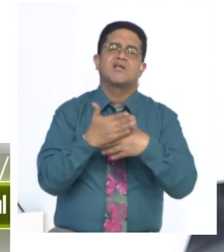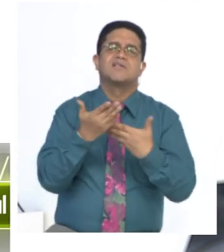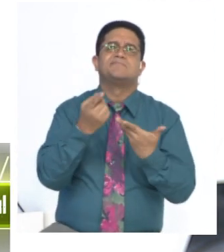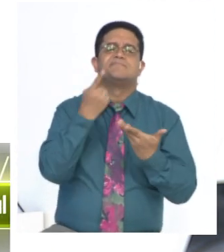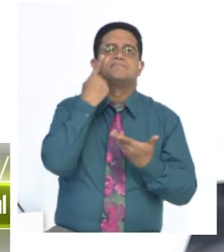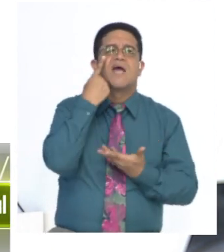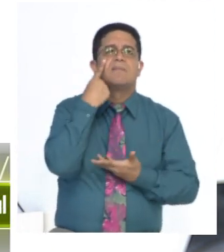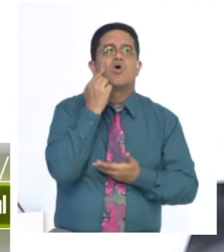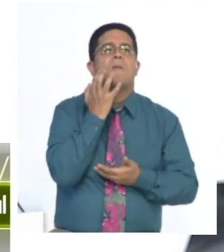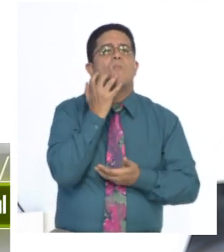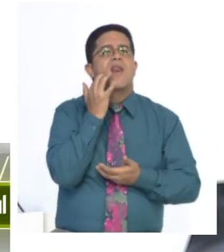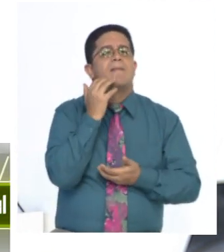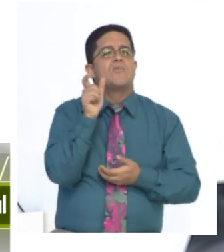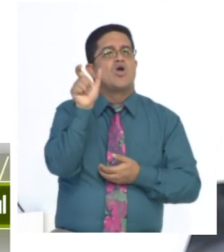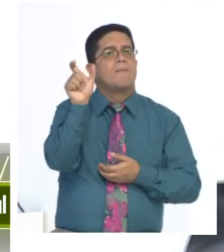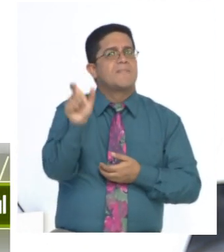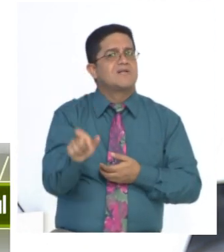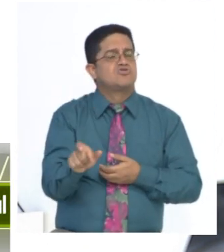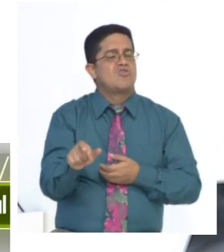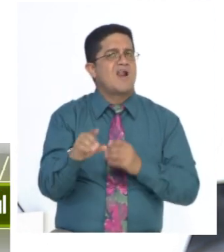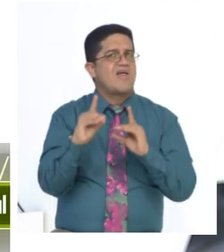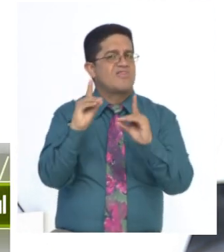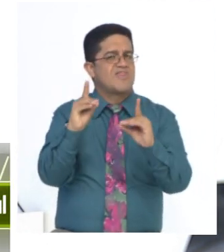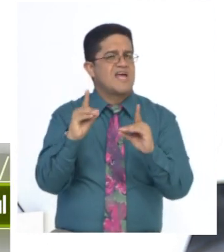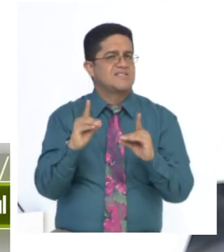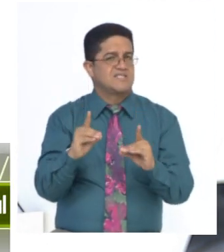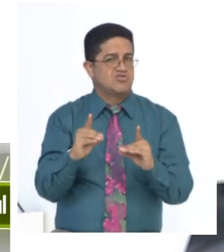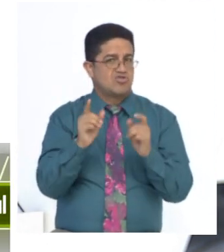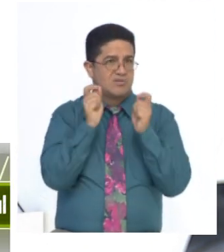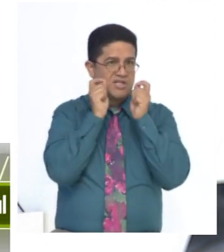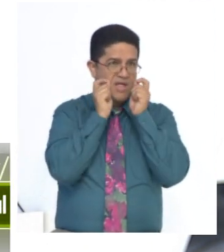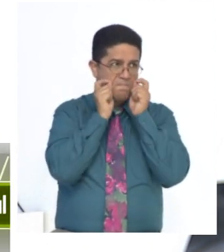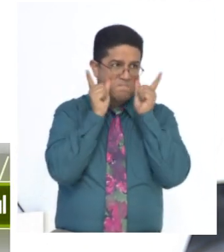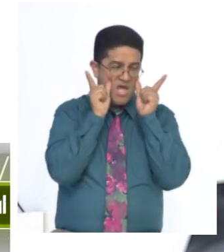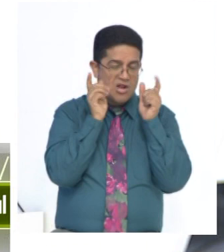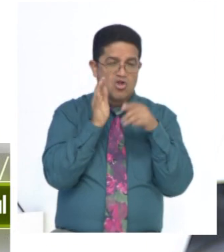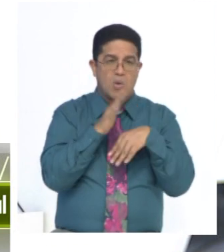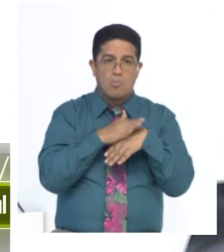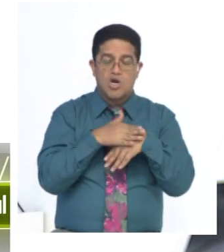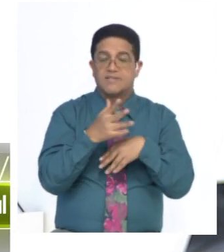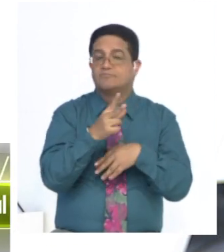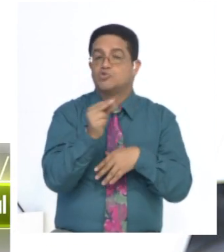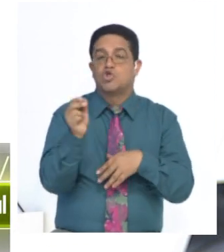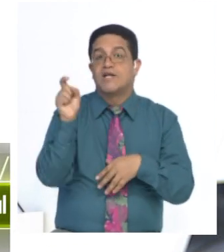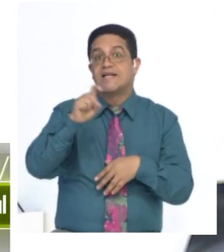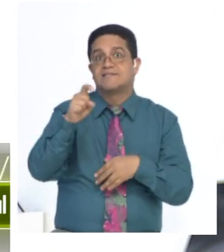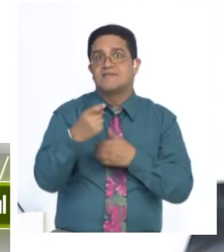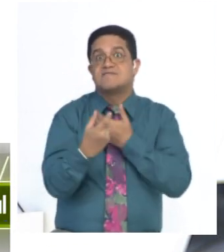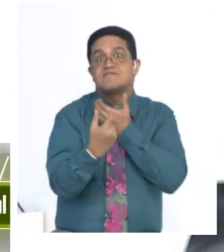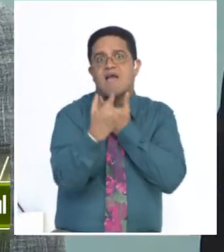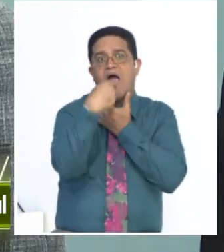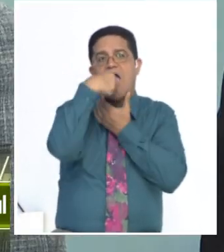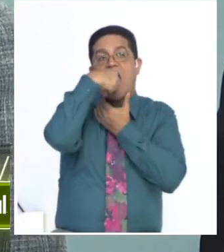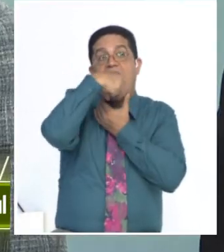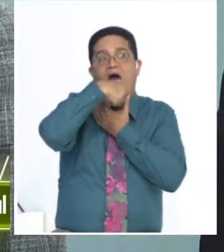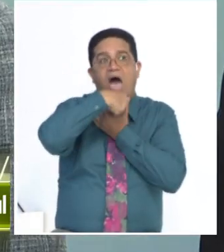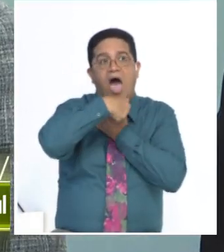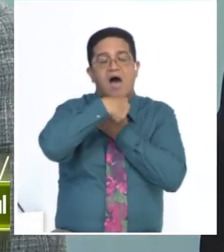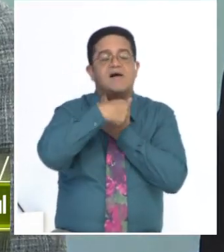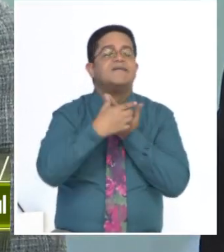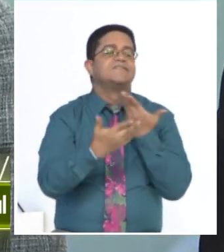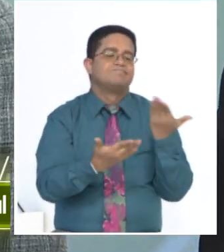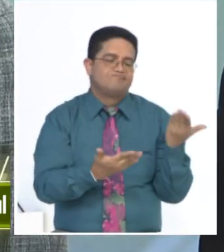por ejemplo, con este paciente se escoge el paciente despierto también porque no hay que colocarle, por ejemplo, tubos endotraqueales. Correcto. El uso